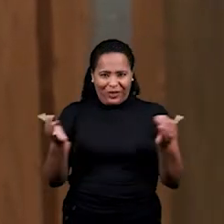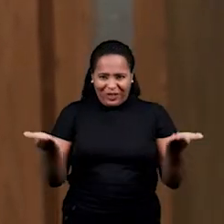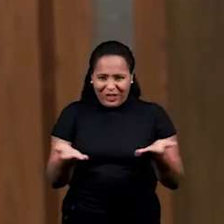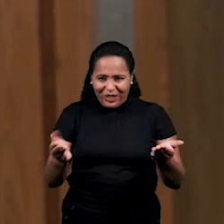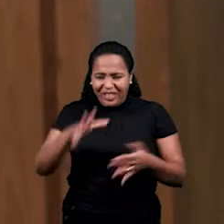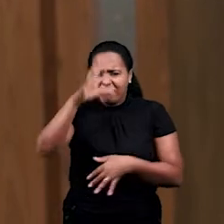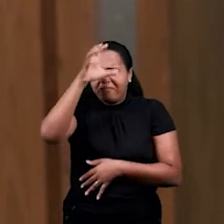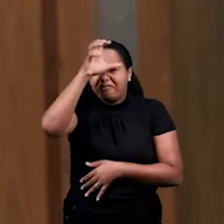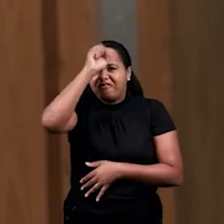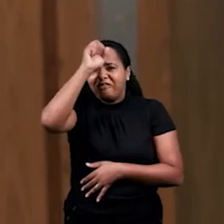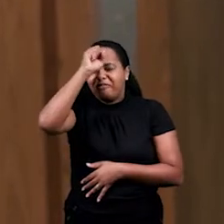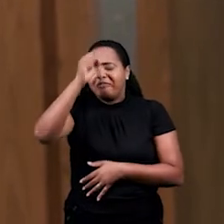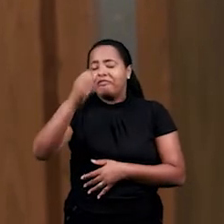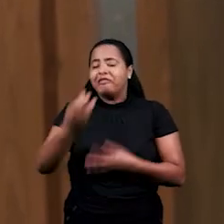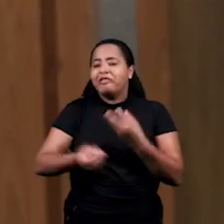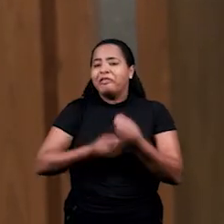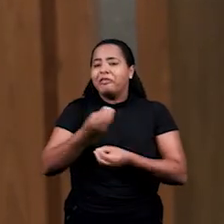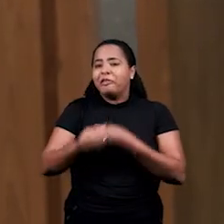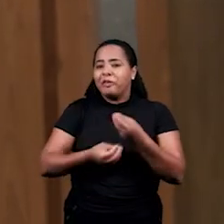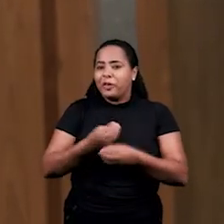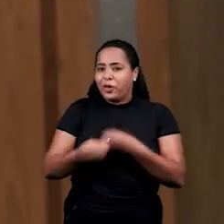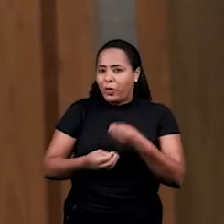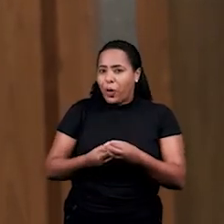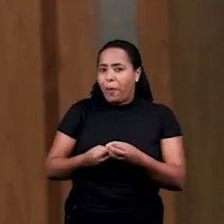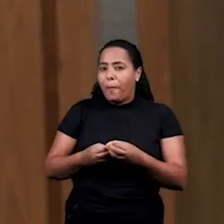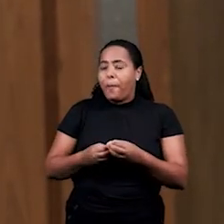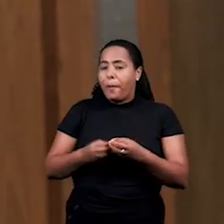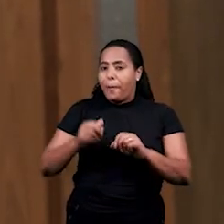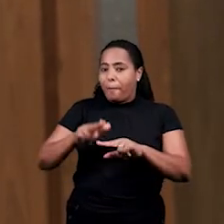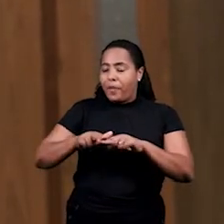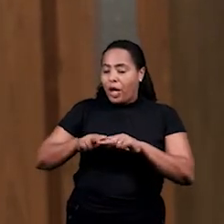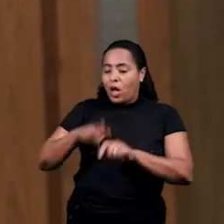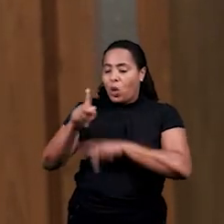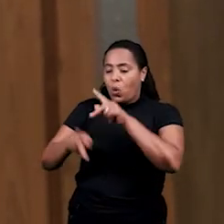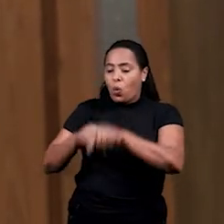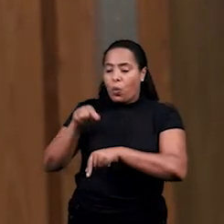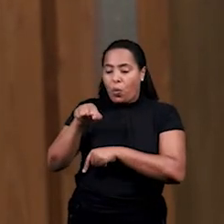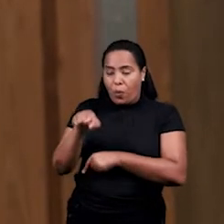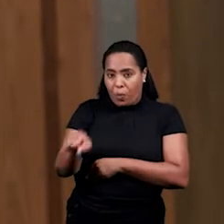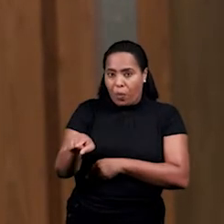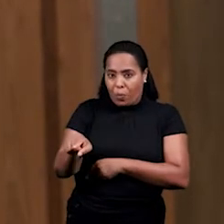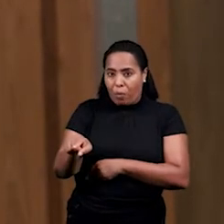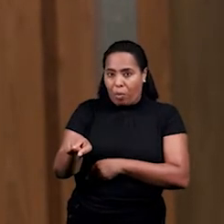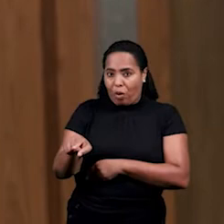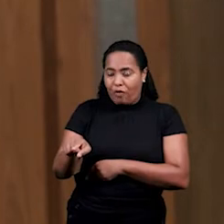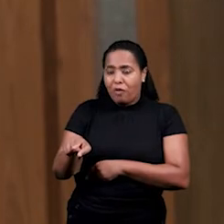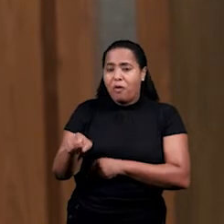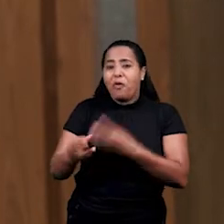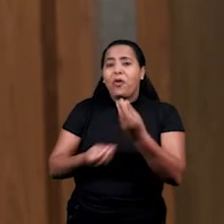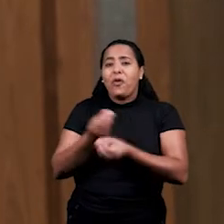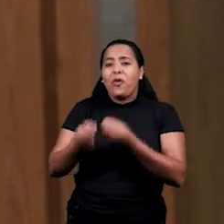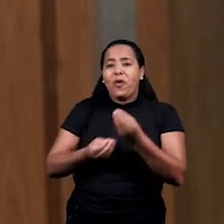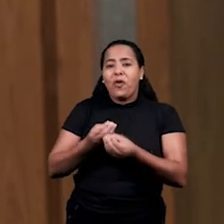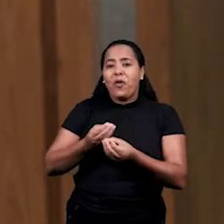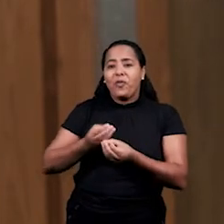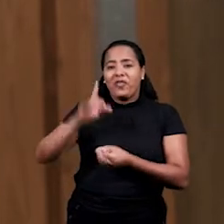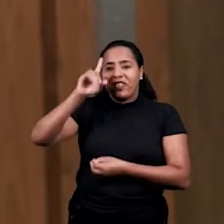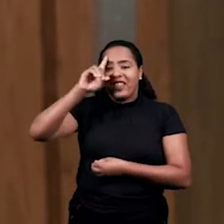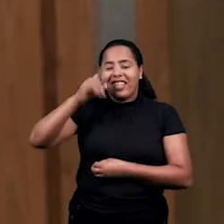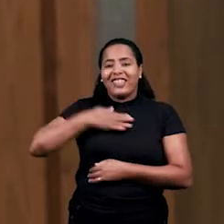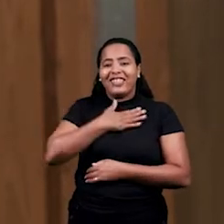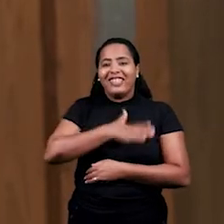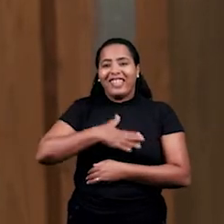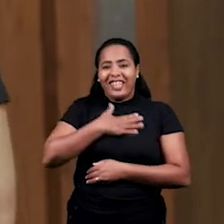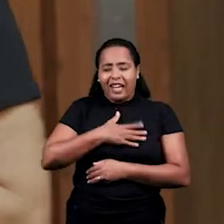aprender cómo a través del ejemplo de los recabitas, Dios se alegra en los hijos obedientes. Vamos a